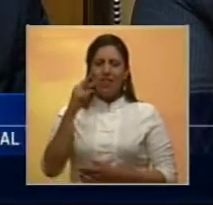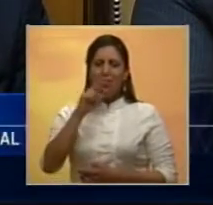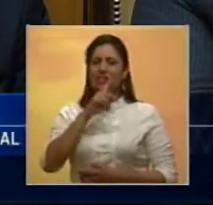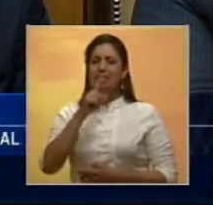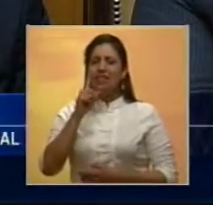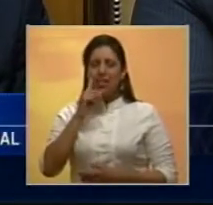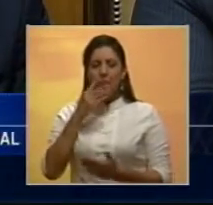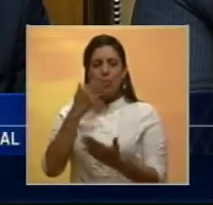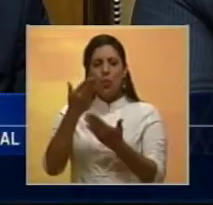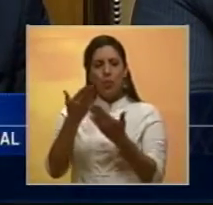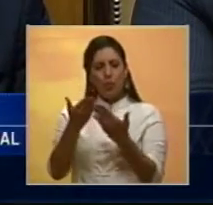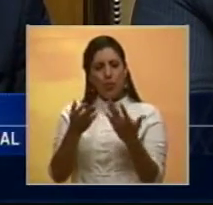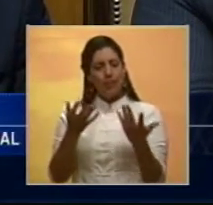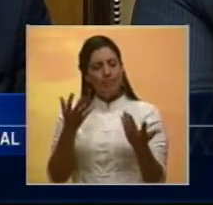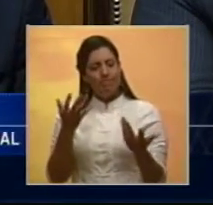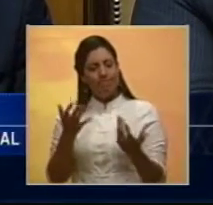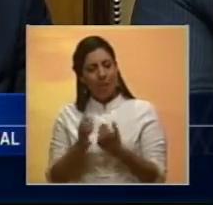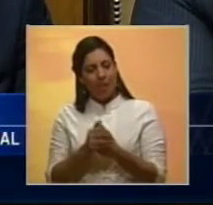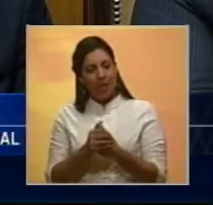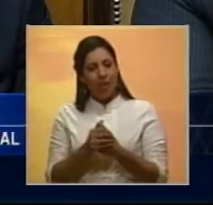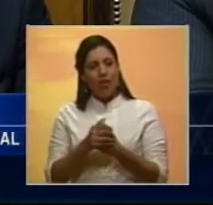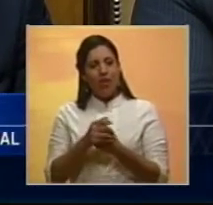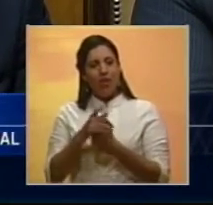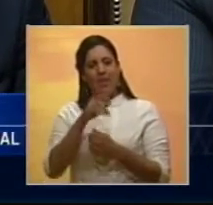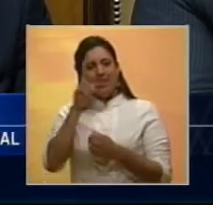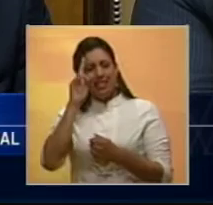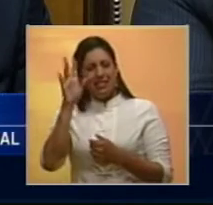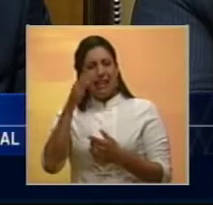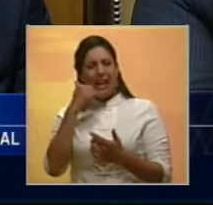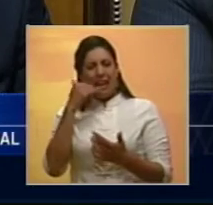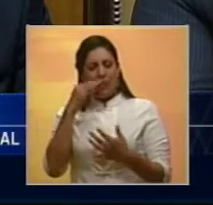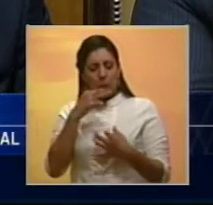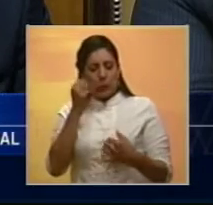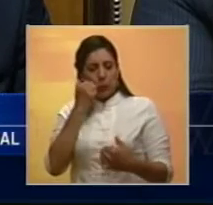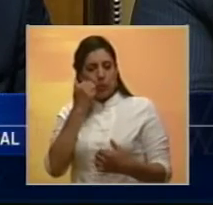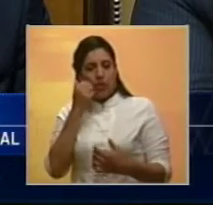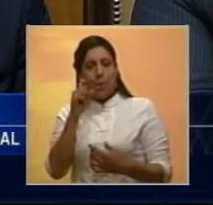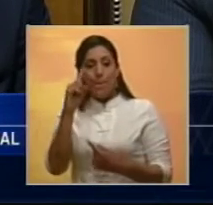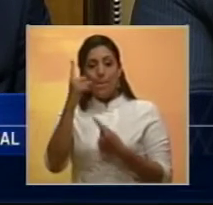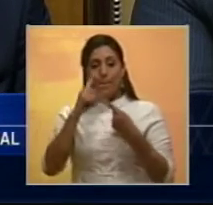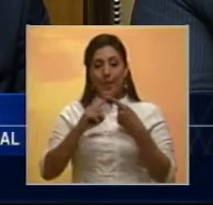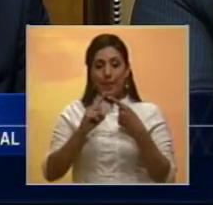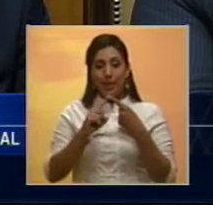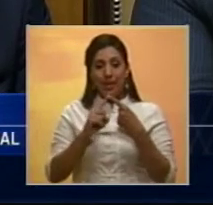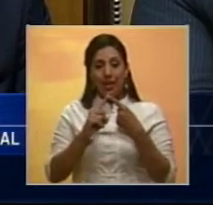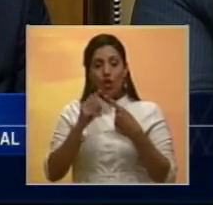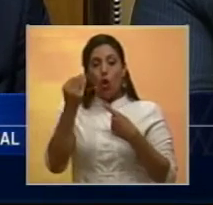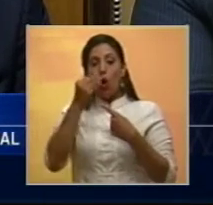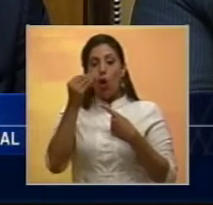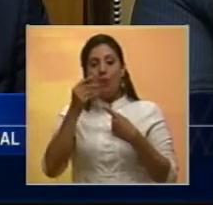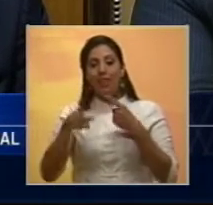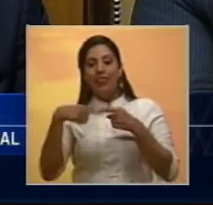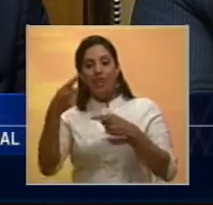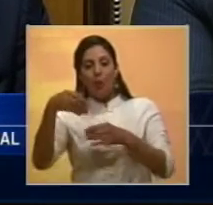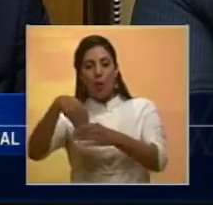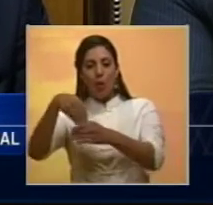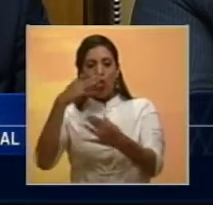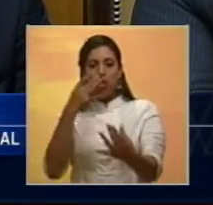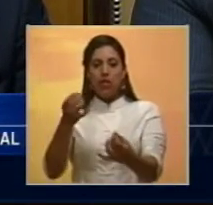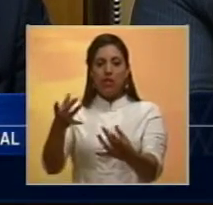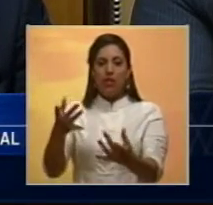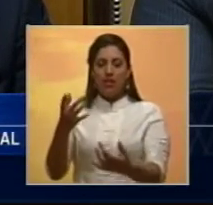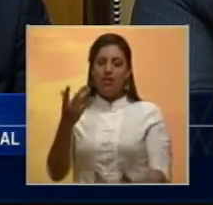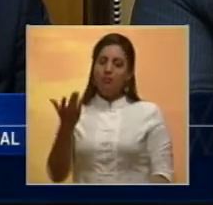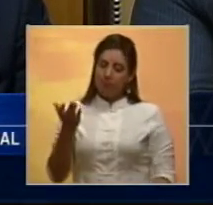se ha propuesto por razones interesadas, en que primero es la comida y después las elecciones,